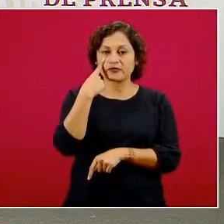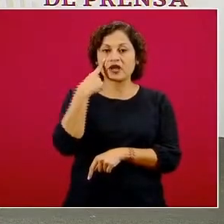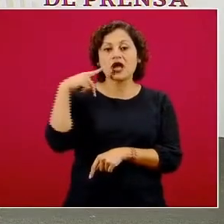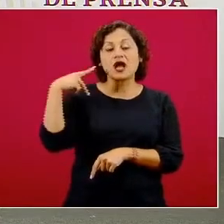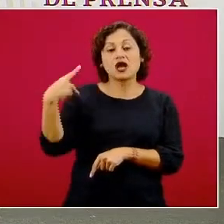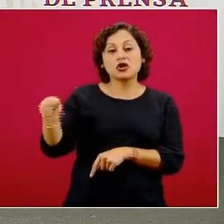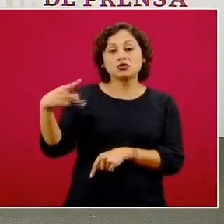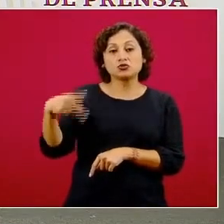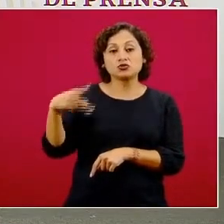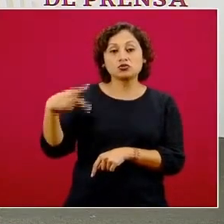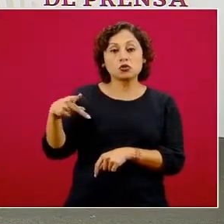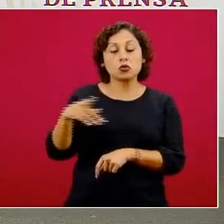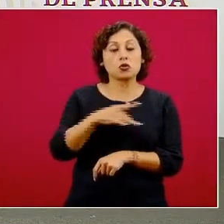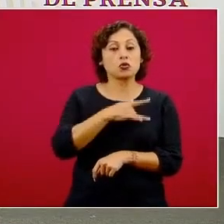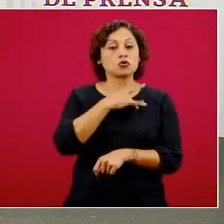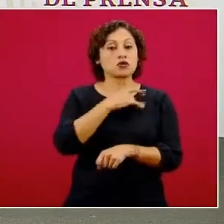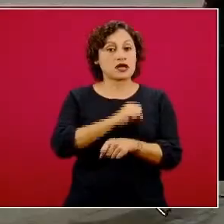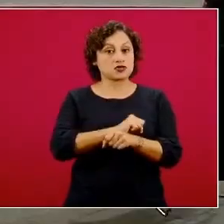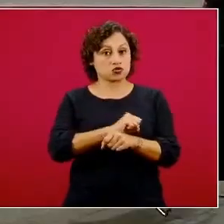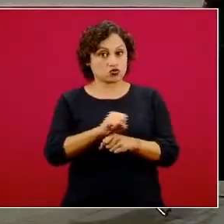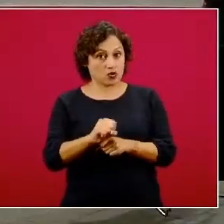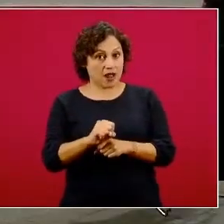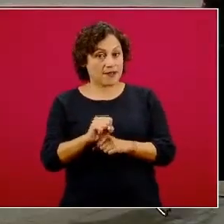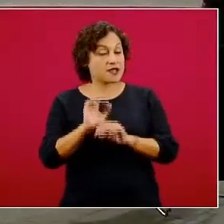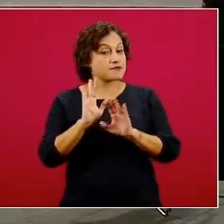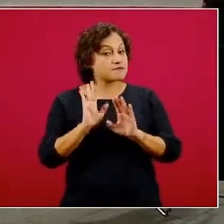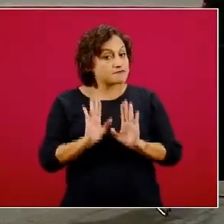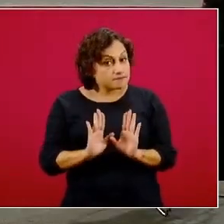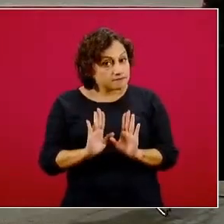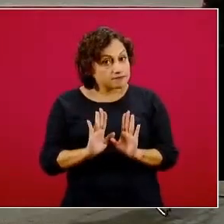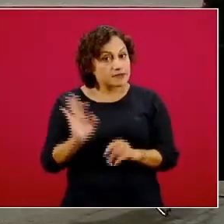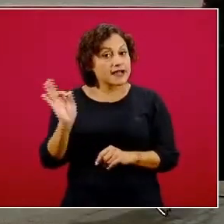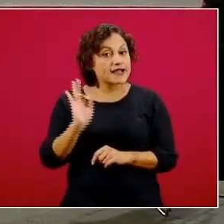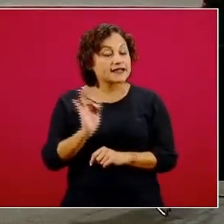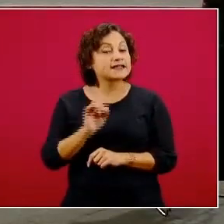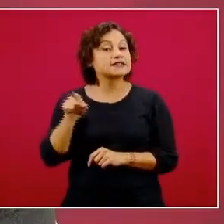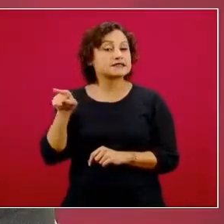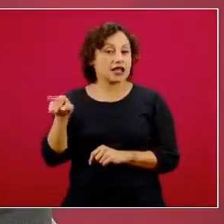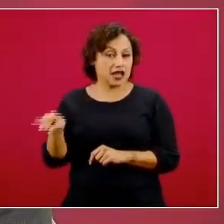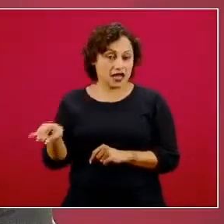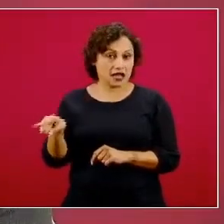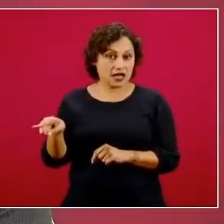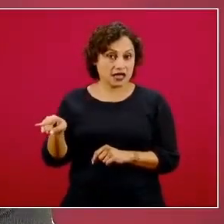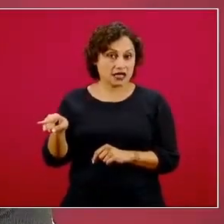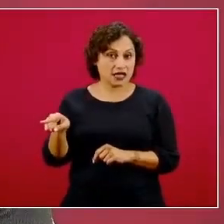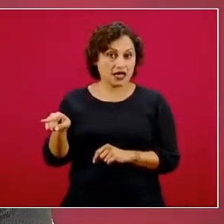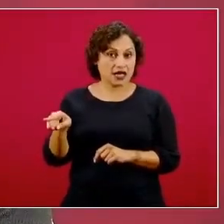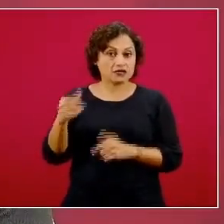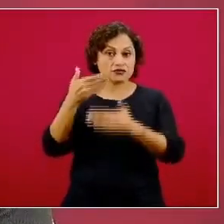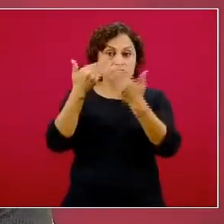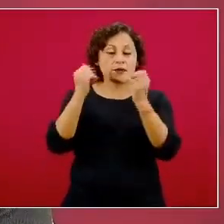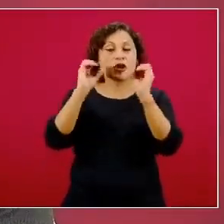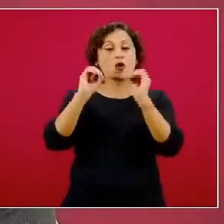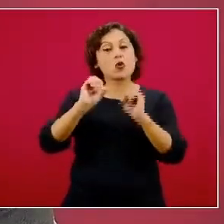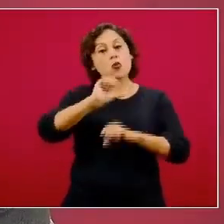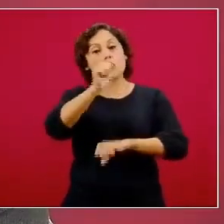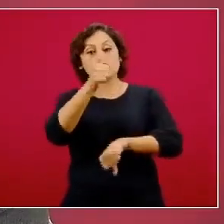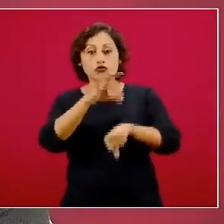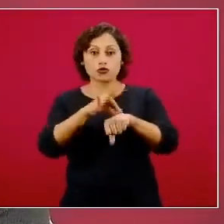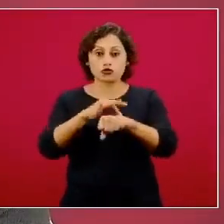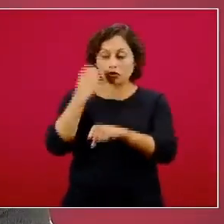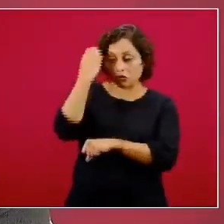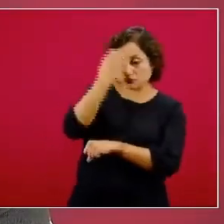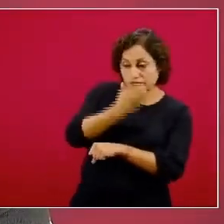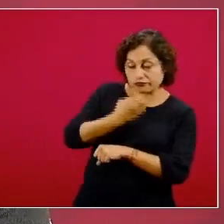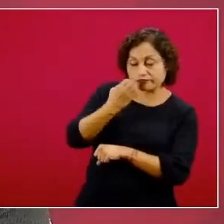leves no fueron tan leves como ella o quien la evaluó o así lo determinó, y fue más